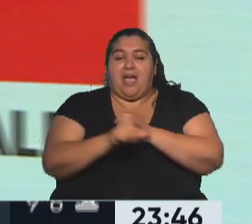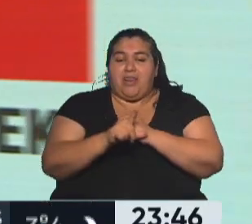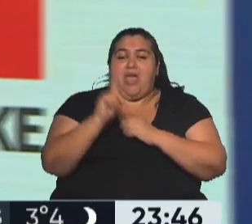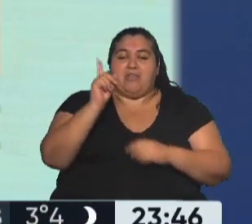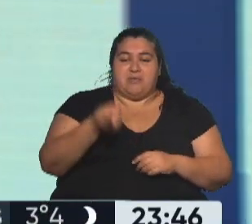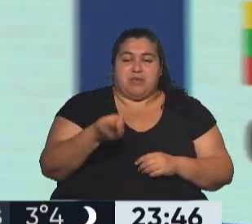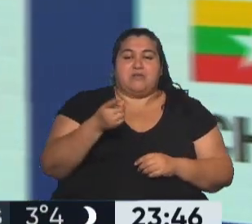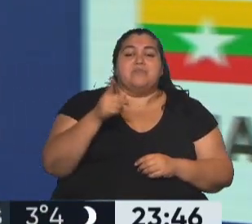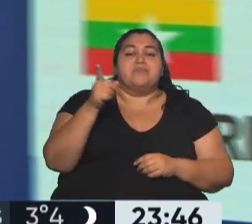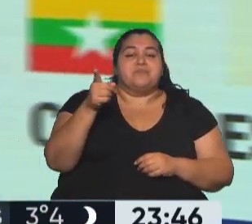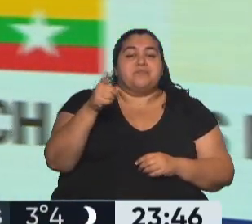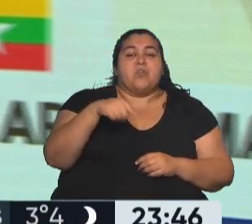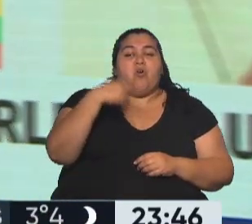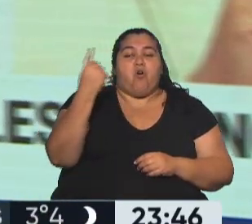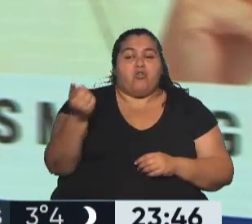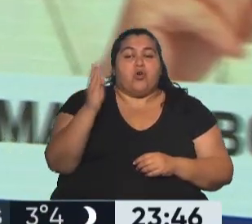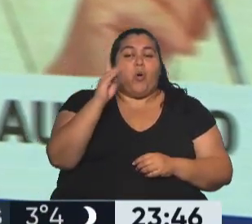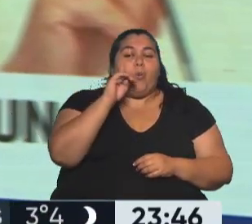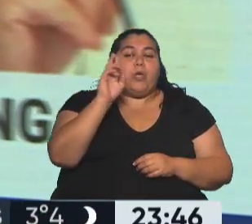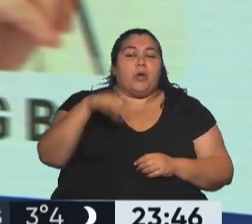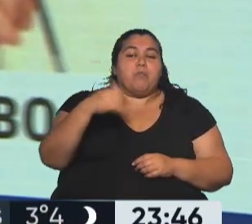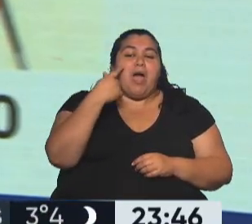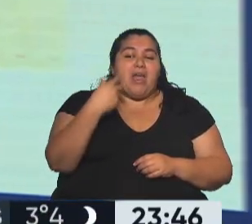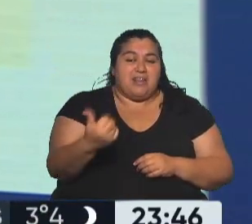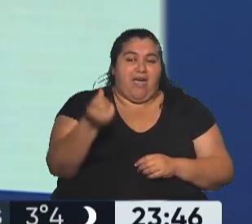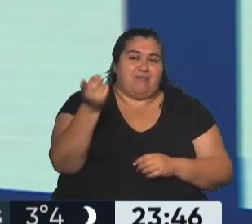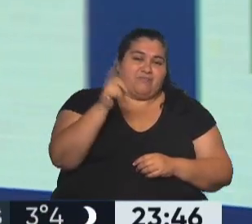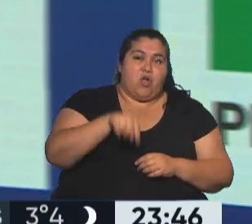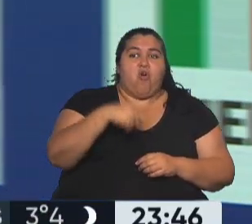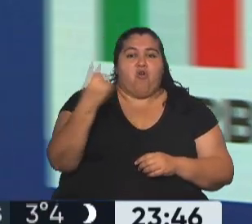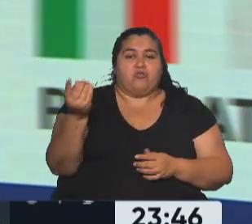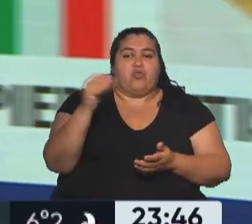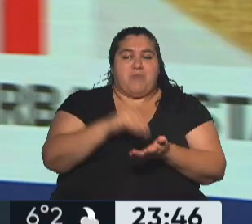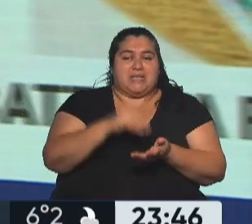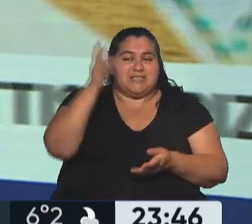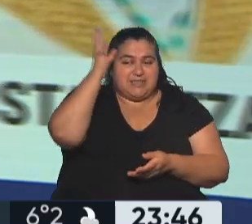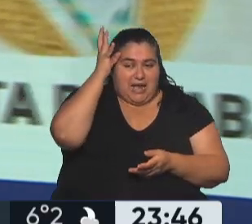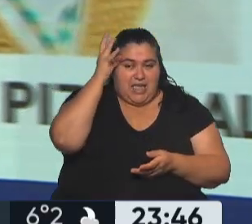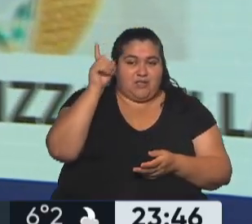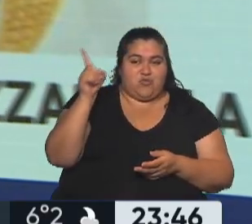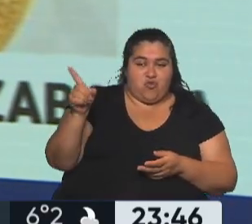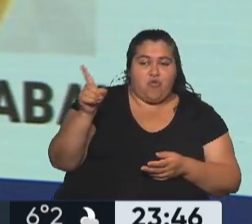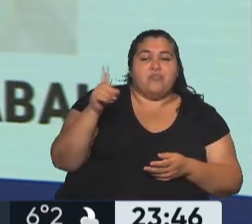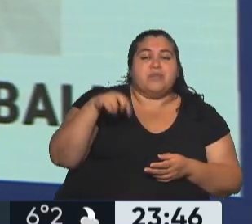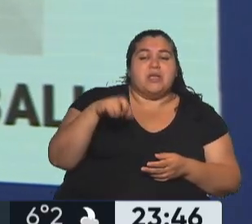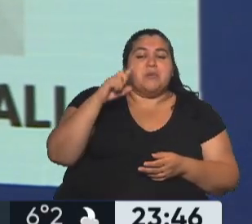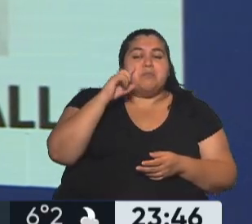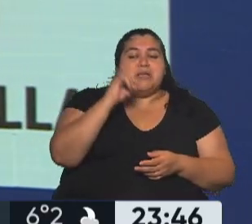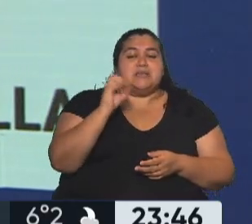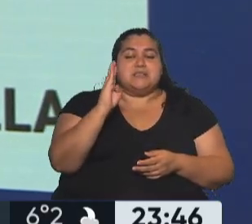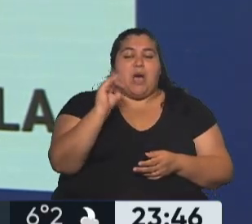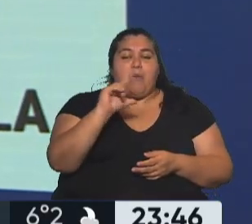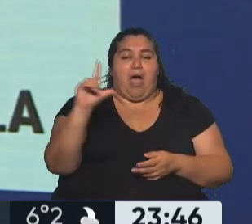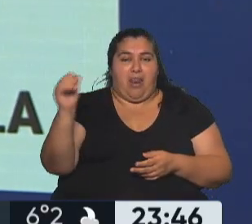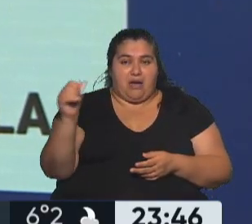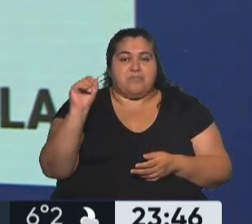Bueno, Birmania, Charles Maumbo y además otro italiano, como vos bien mencionabas, Pier Battista